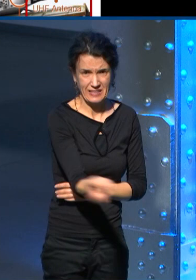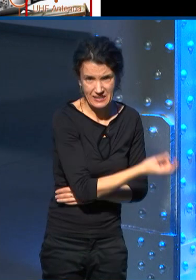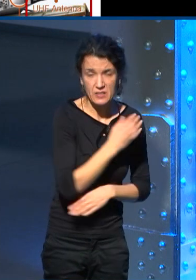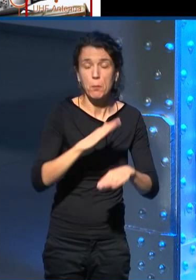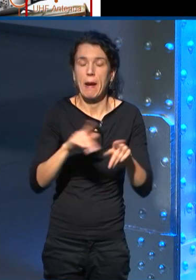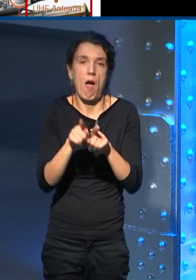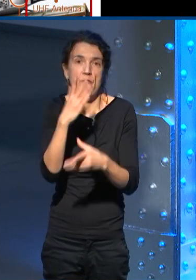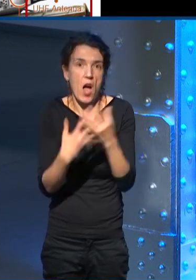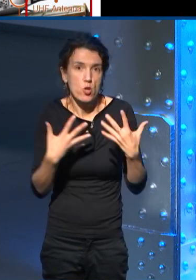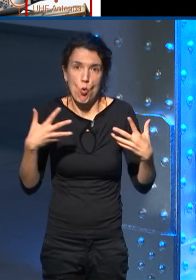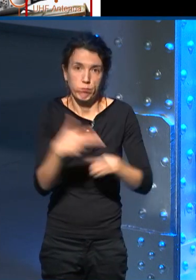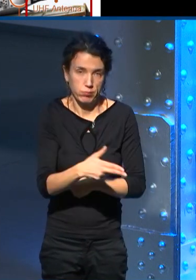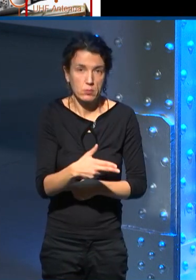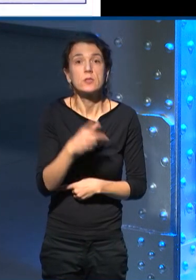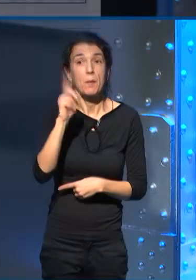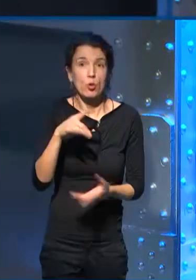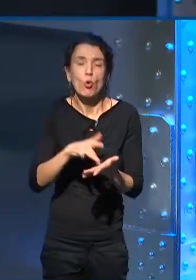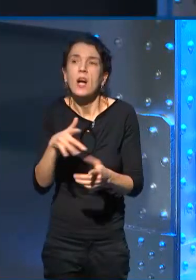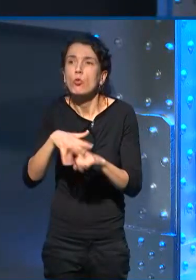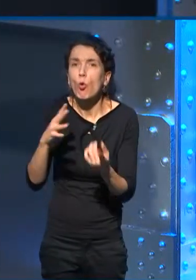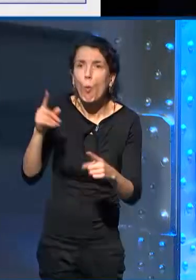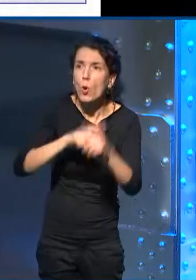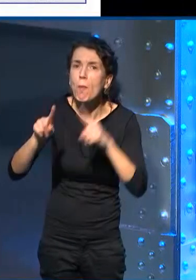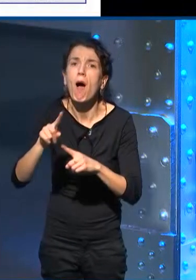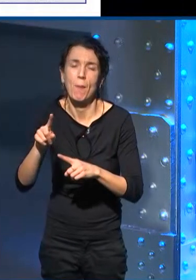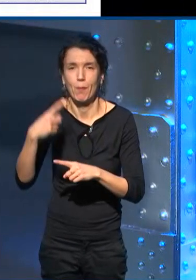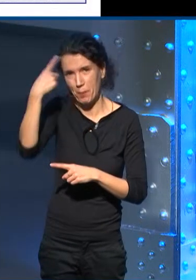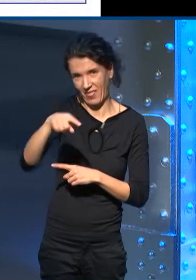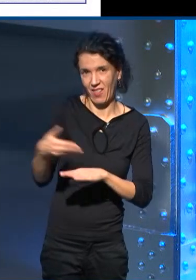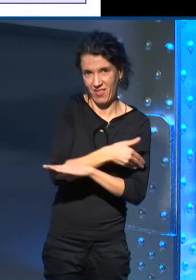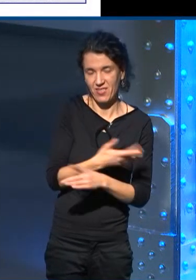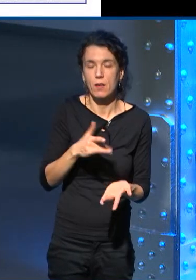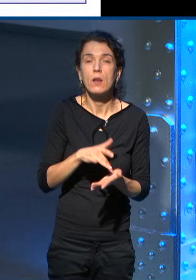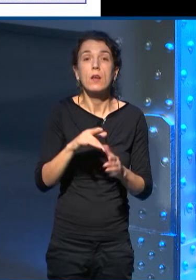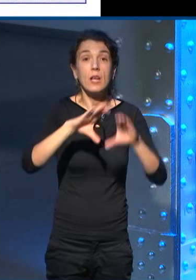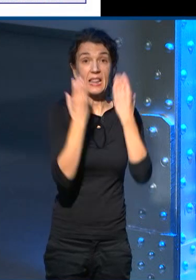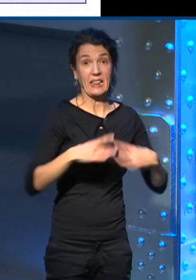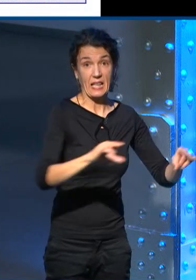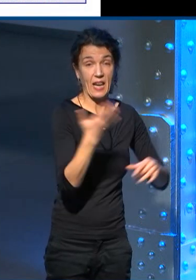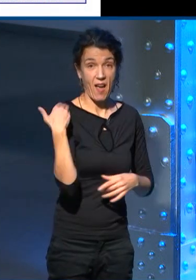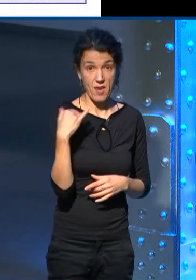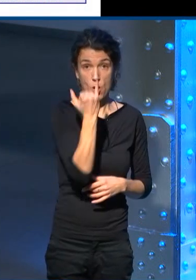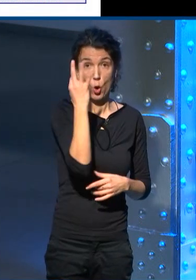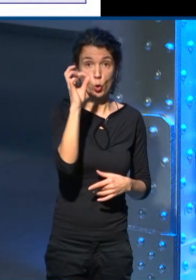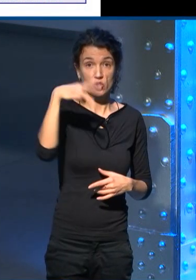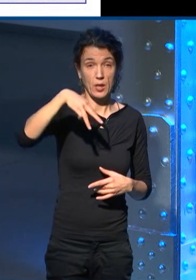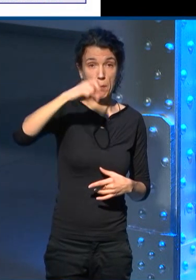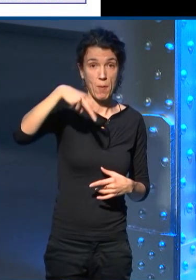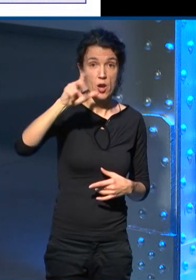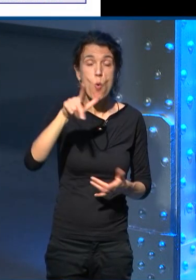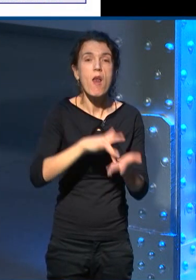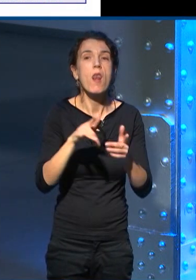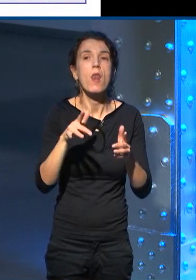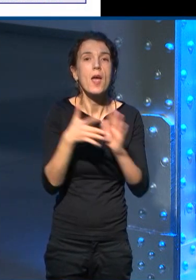nada falle y que sepamos qué está pasando. Igualmente en tierra, ayer José Manuel Grandela explicó la